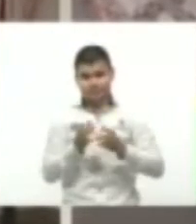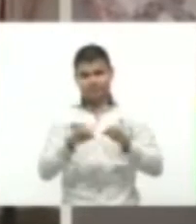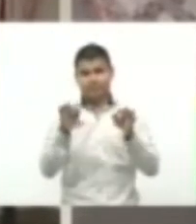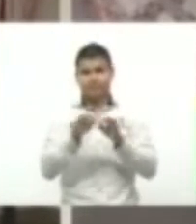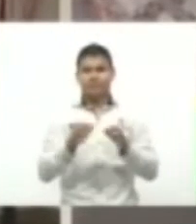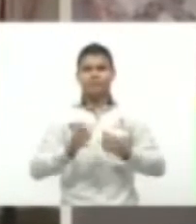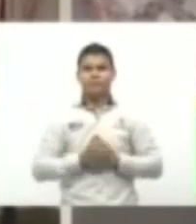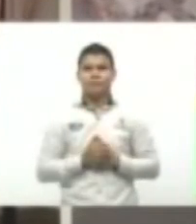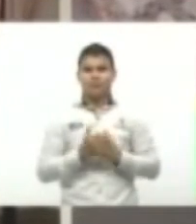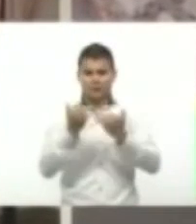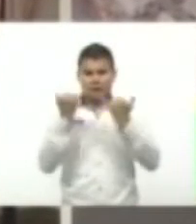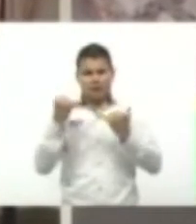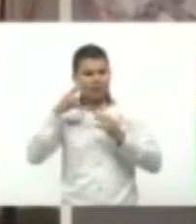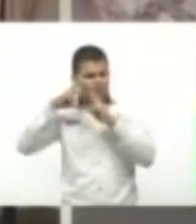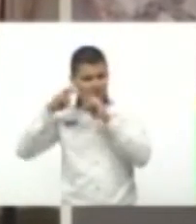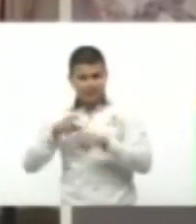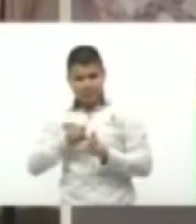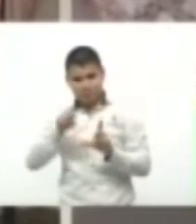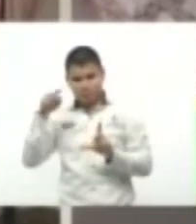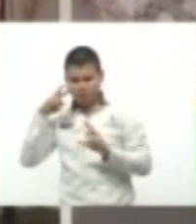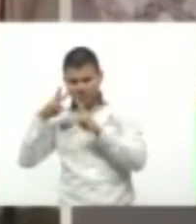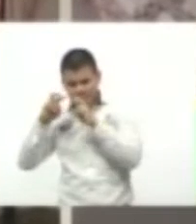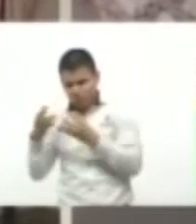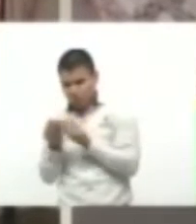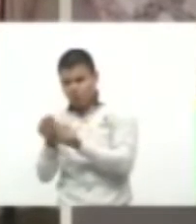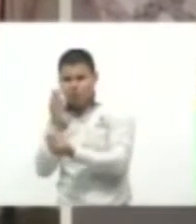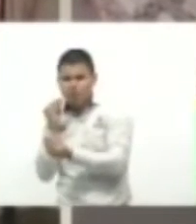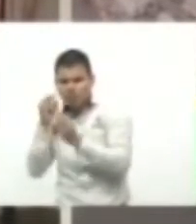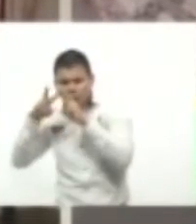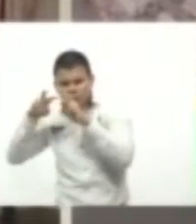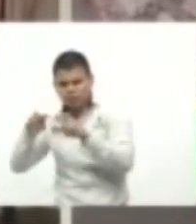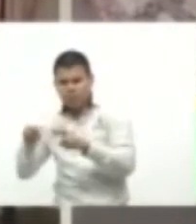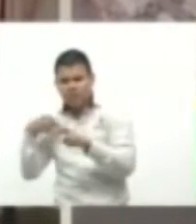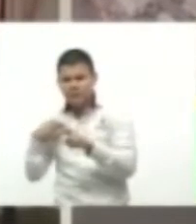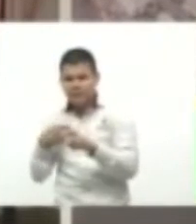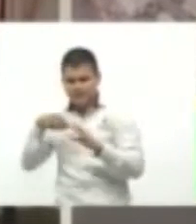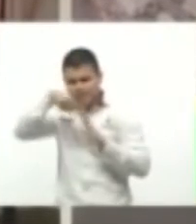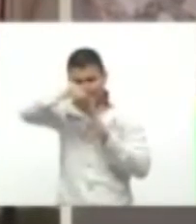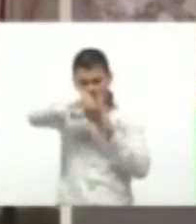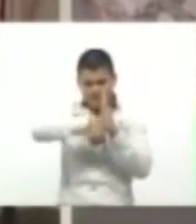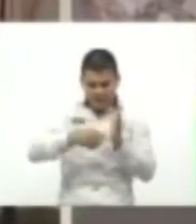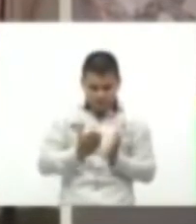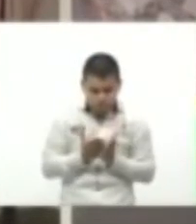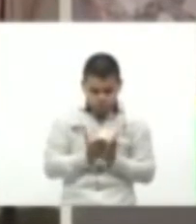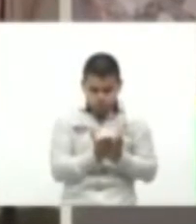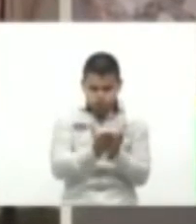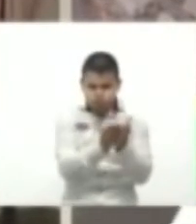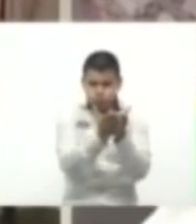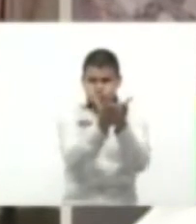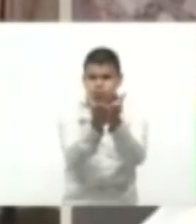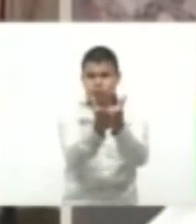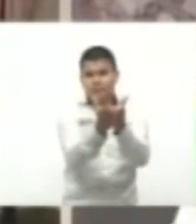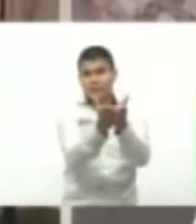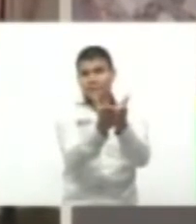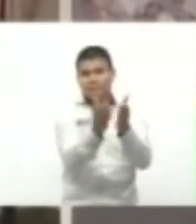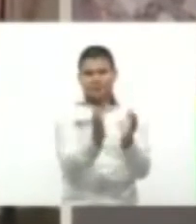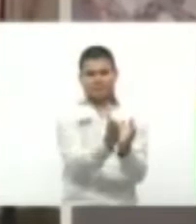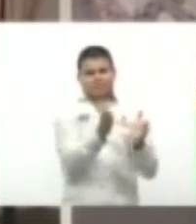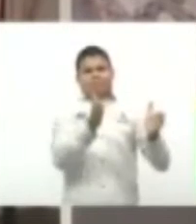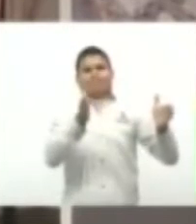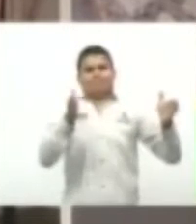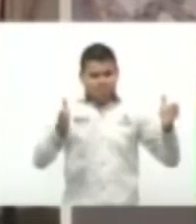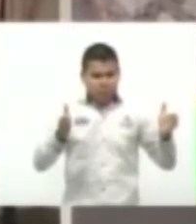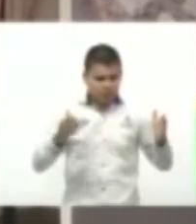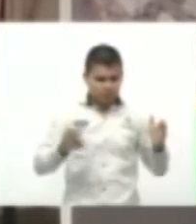debido estudio de factibilidad para ver si el canal de acceso se podría profundizar, lo que estamos pidiendo nosotros, que se profundice a 15 metros, se amplíe el canal